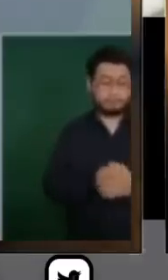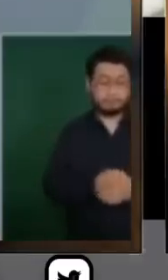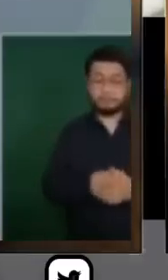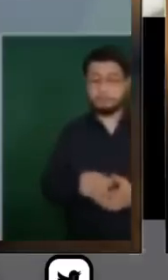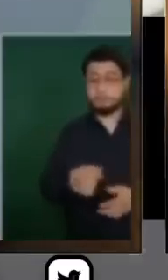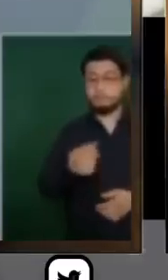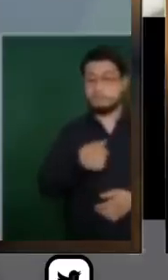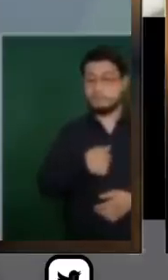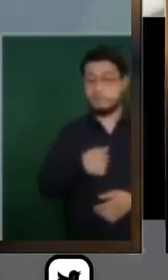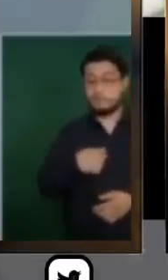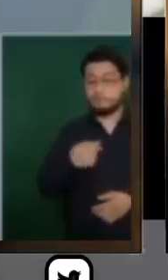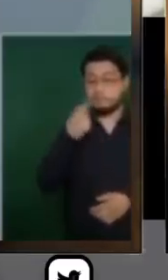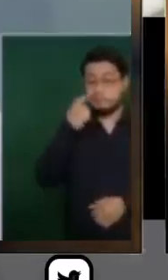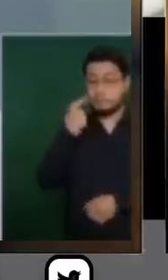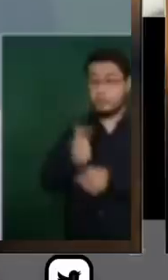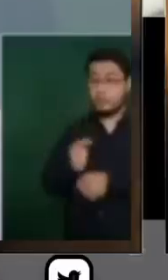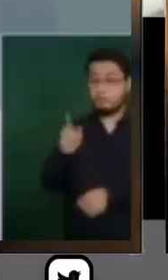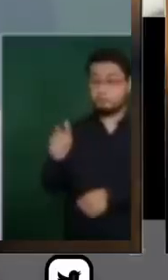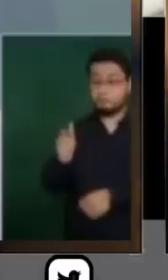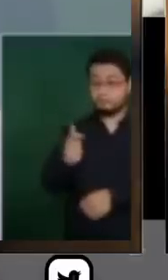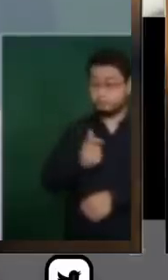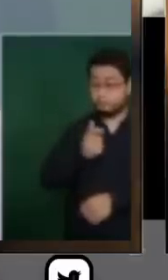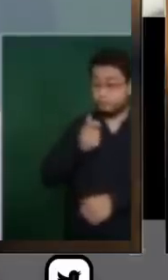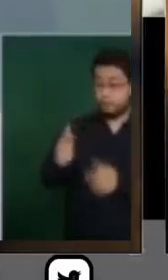se gasta mucho